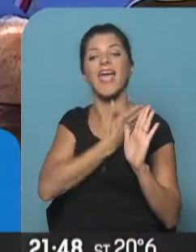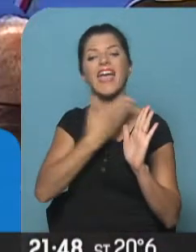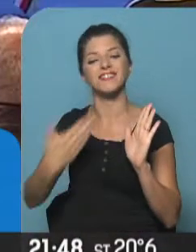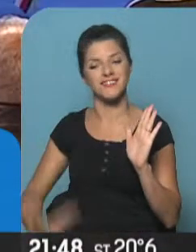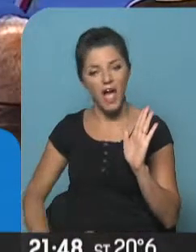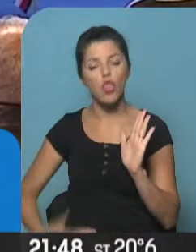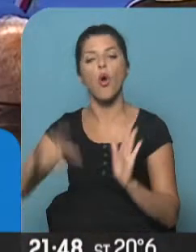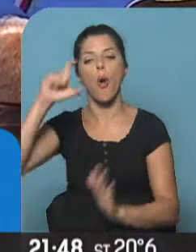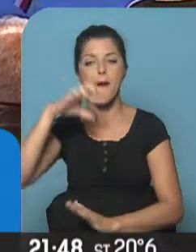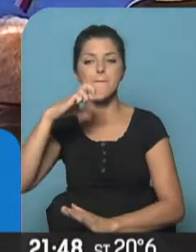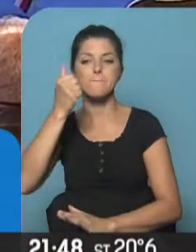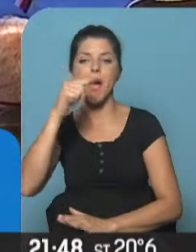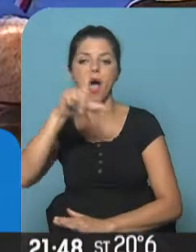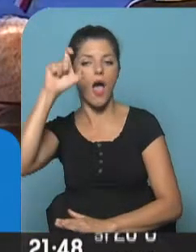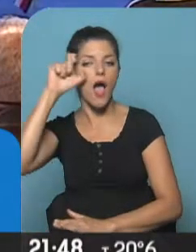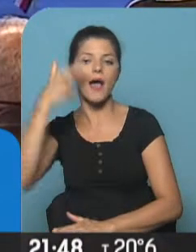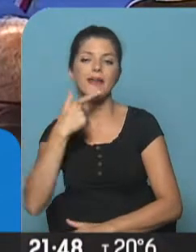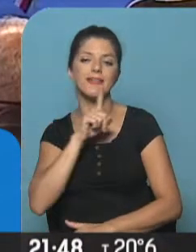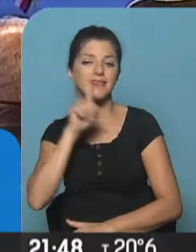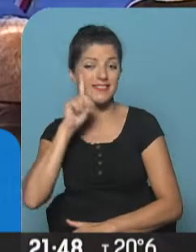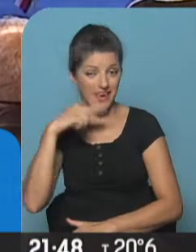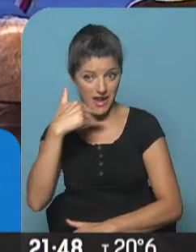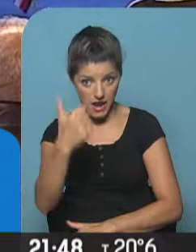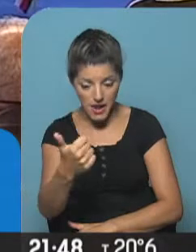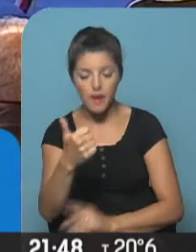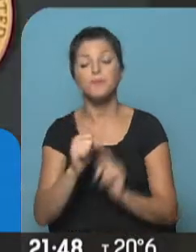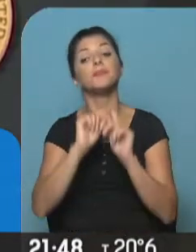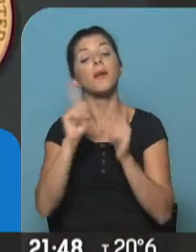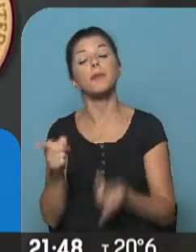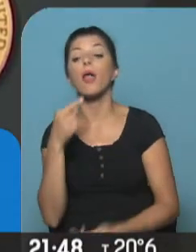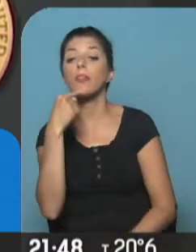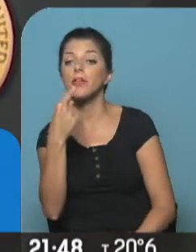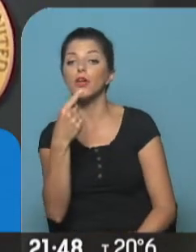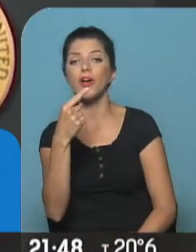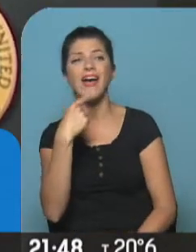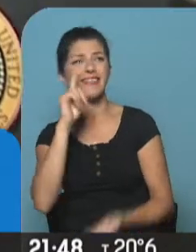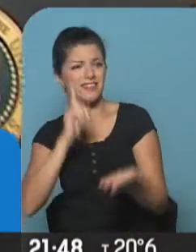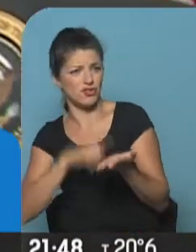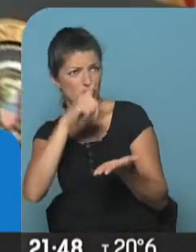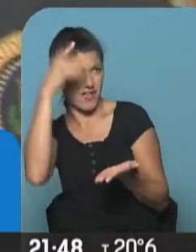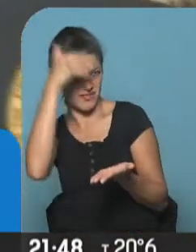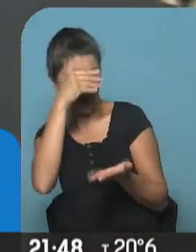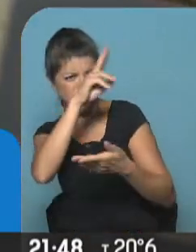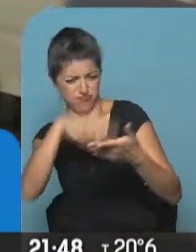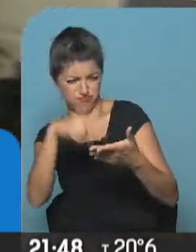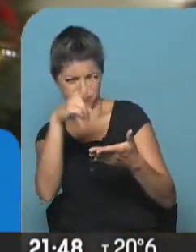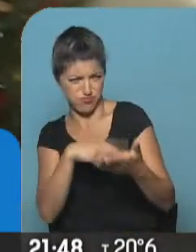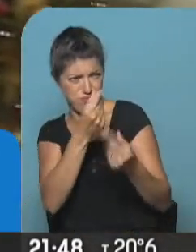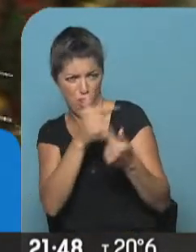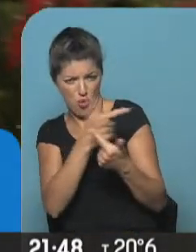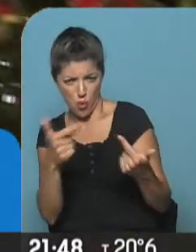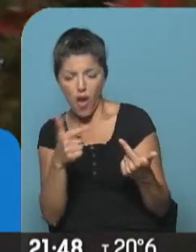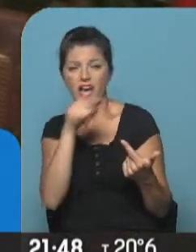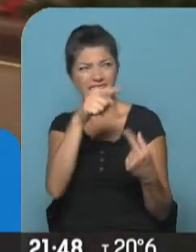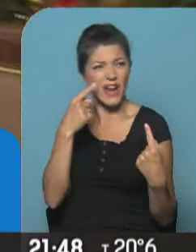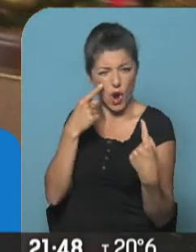líderes musulmanes declararon además como nula y sin valor la decisión del presidente Trump de reconocer a Jerusalén